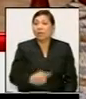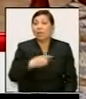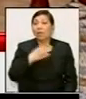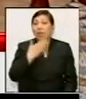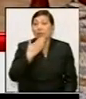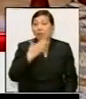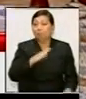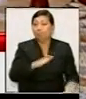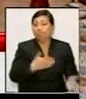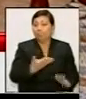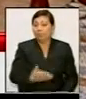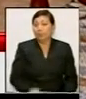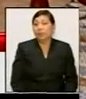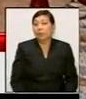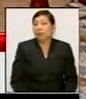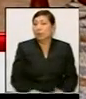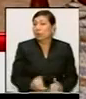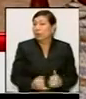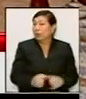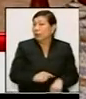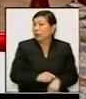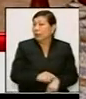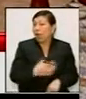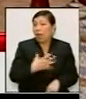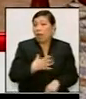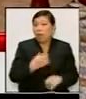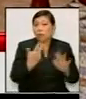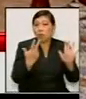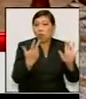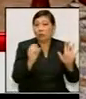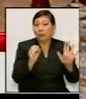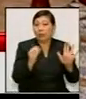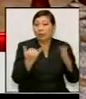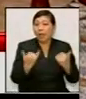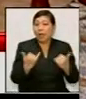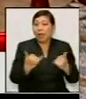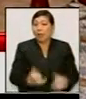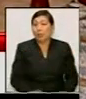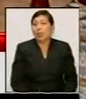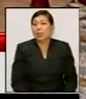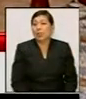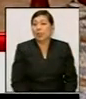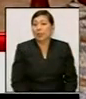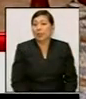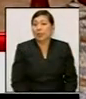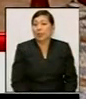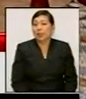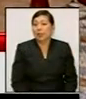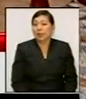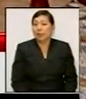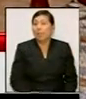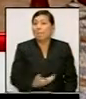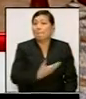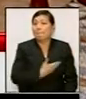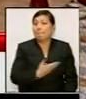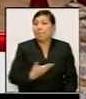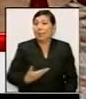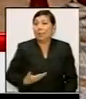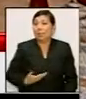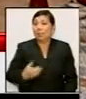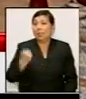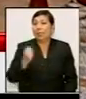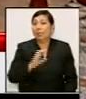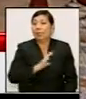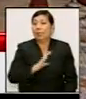falleciera en las últimas horas a la edad de 80 años. En ese momento es recibido por el presidente del primer poder